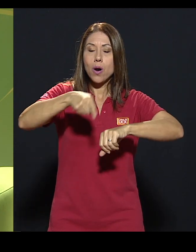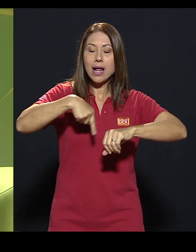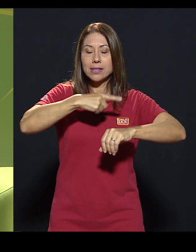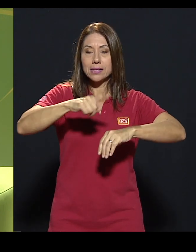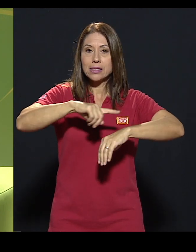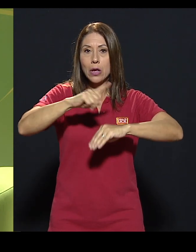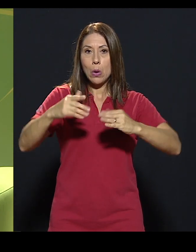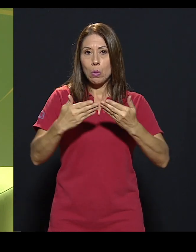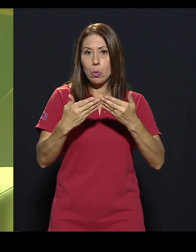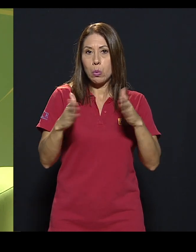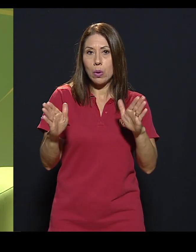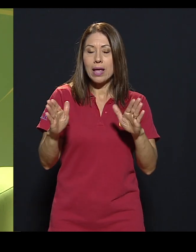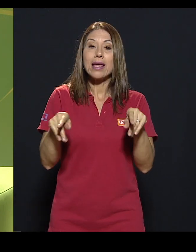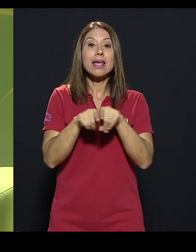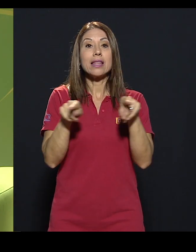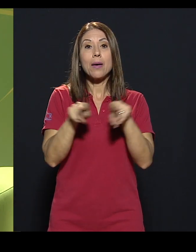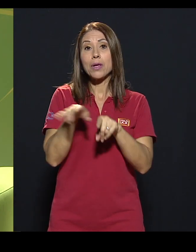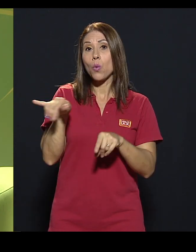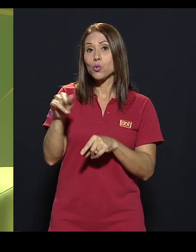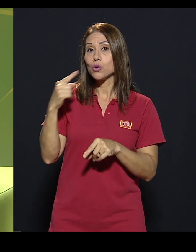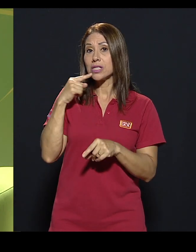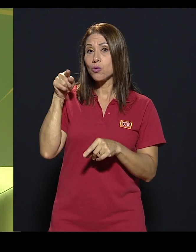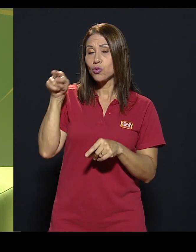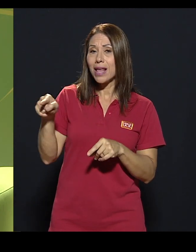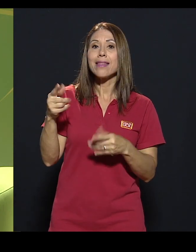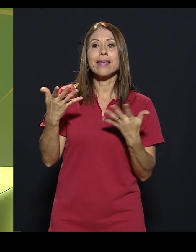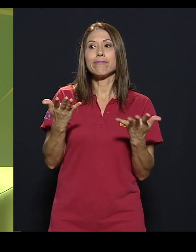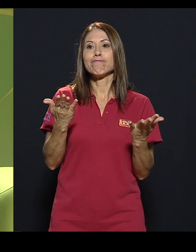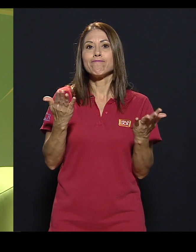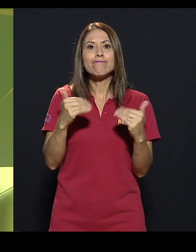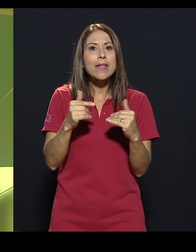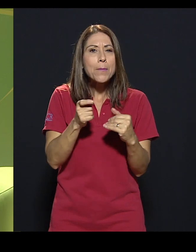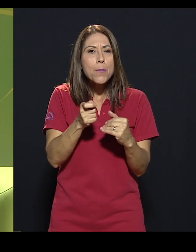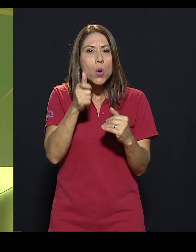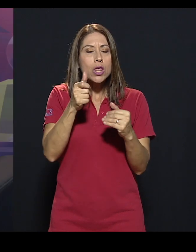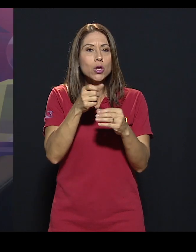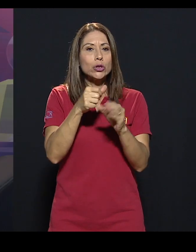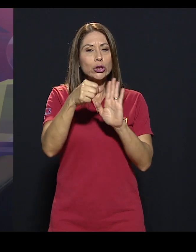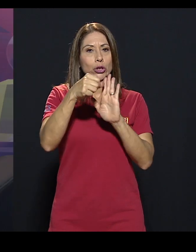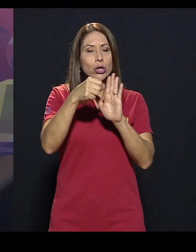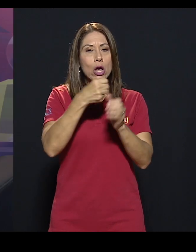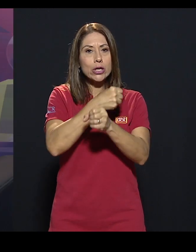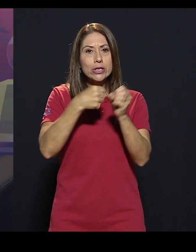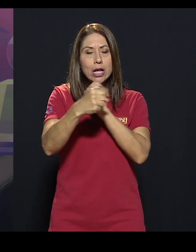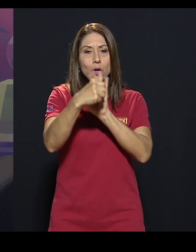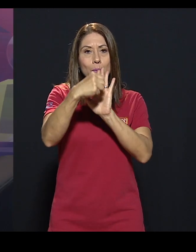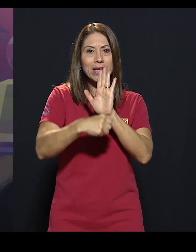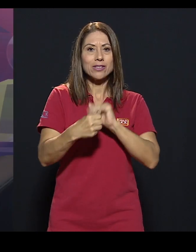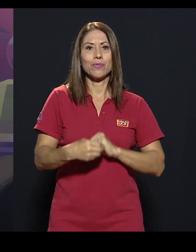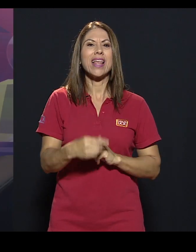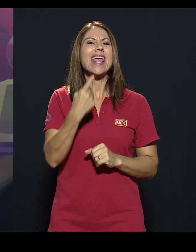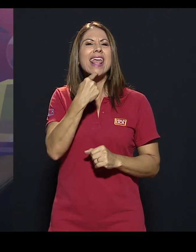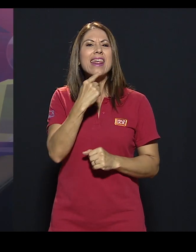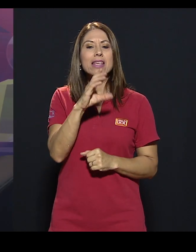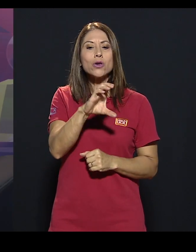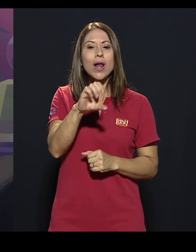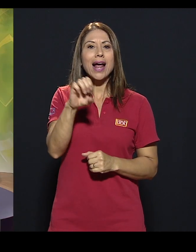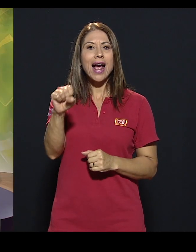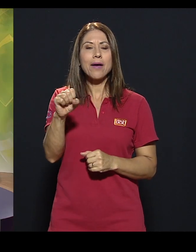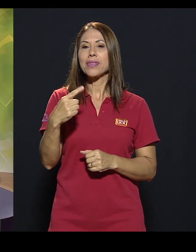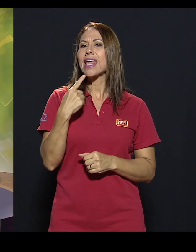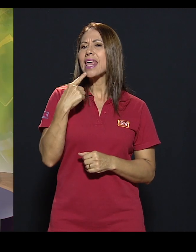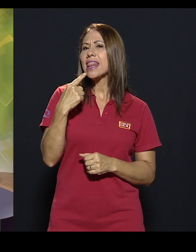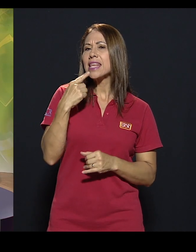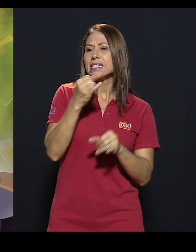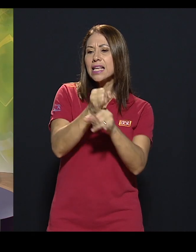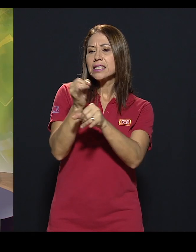decía, inclusive el tema de los quirófanos. Entonces, ¿qué ha dicho la Caja? ¿Qué dice el Estado? ¿Es viable? ¿Y